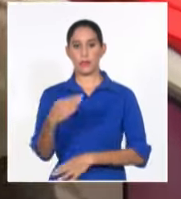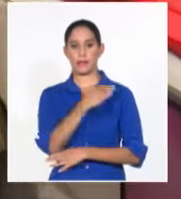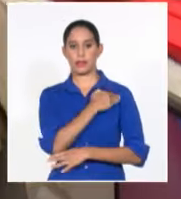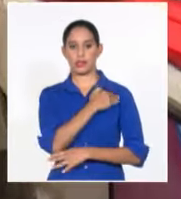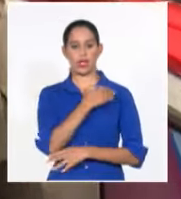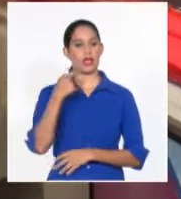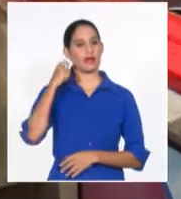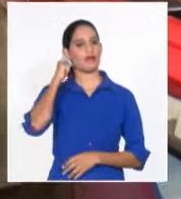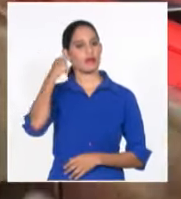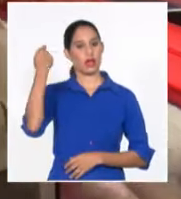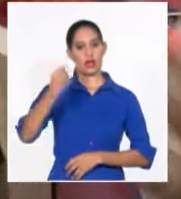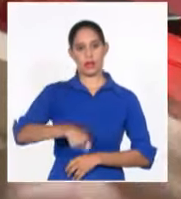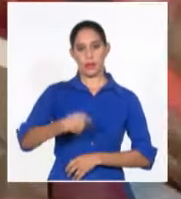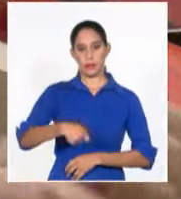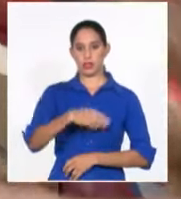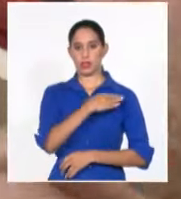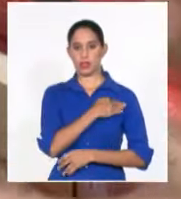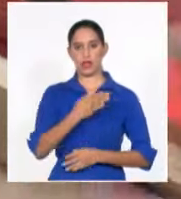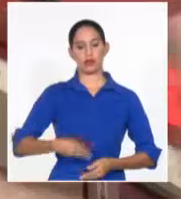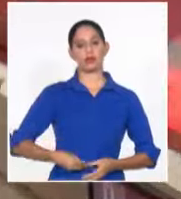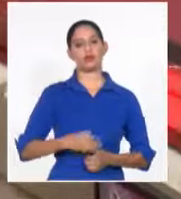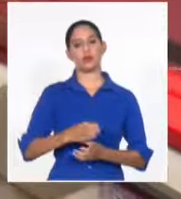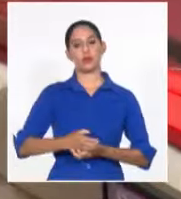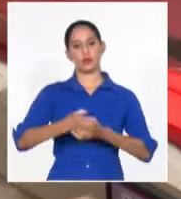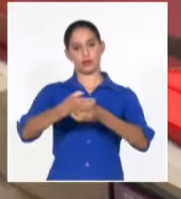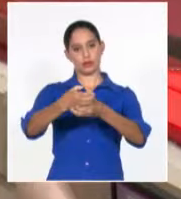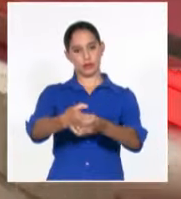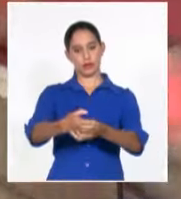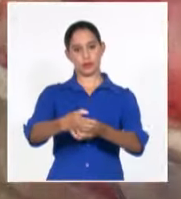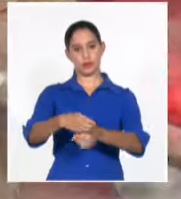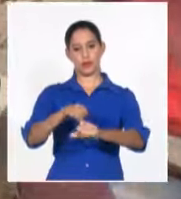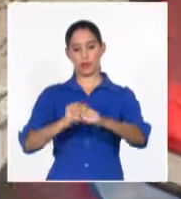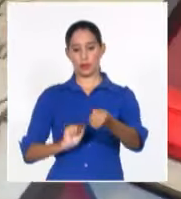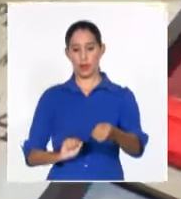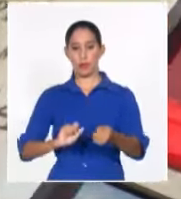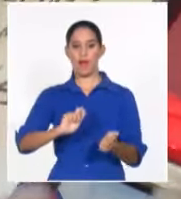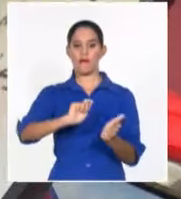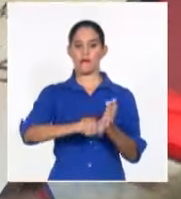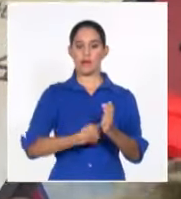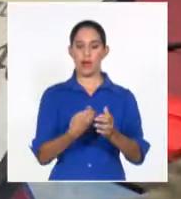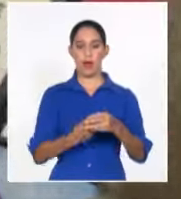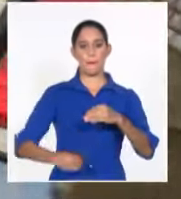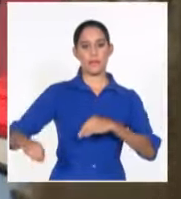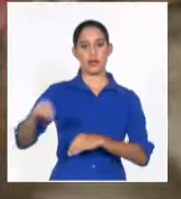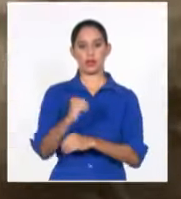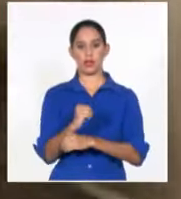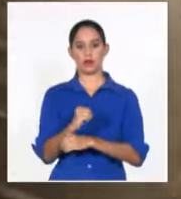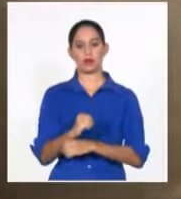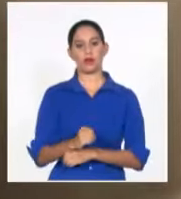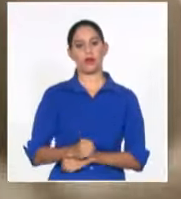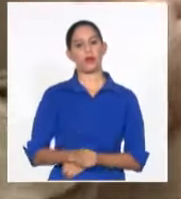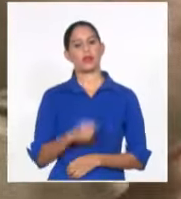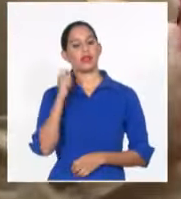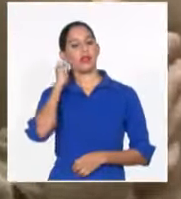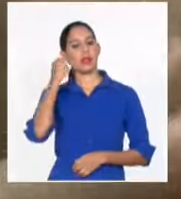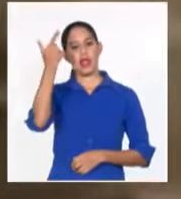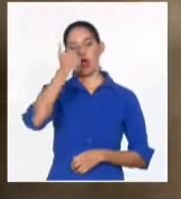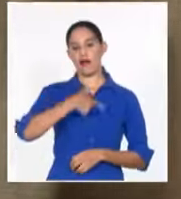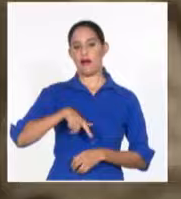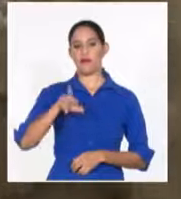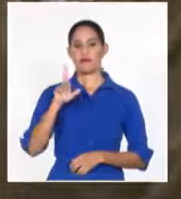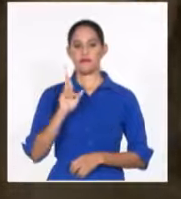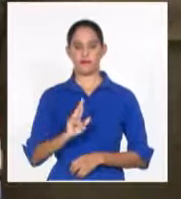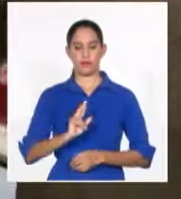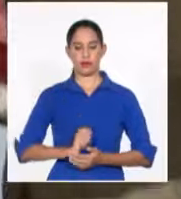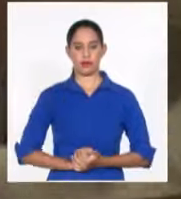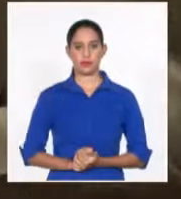Militar recibieron un diploma de reconocimiento firmado por el ministro de las FARC, General de Cuerpo de Ejército Álvaro López